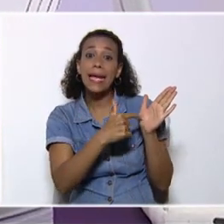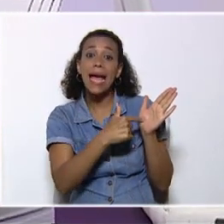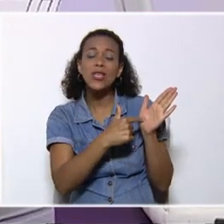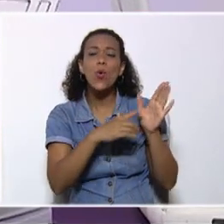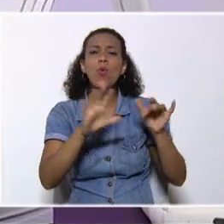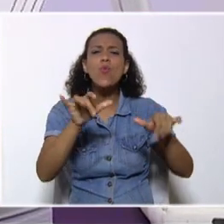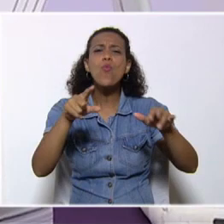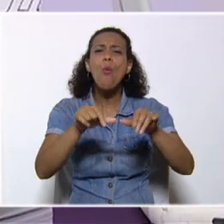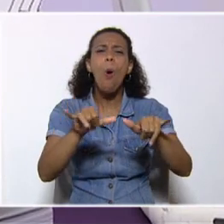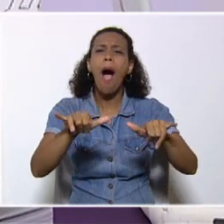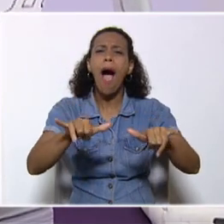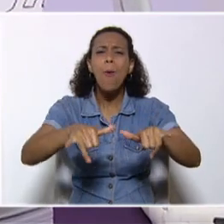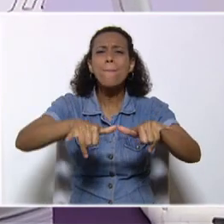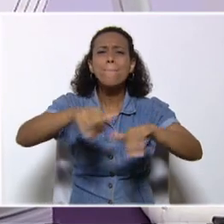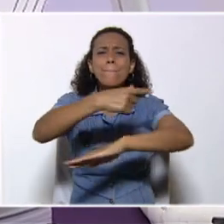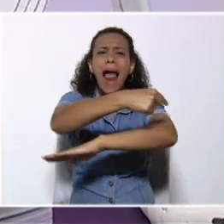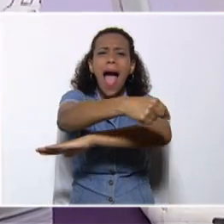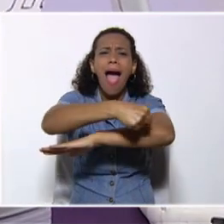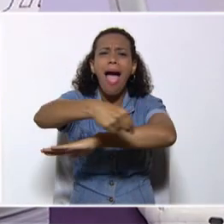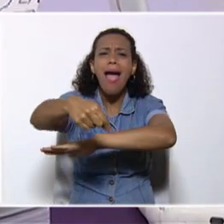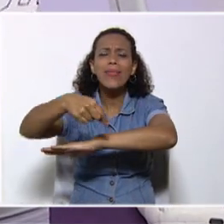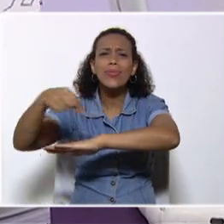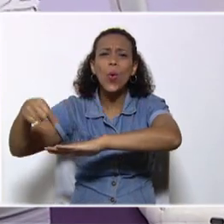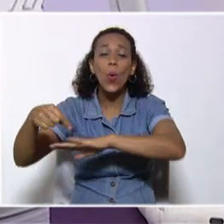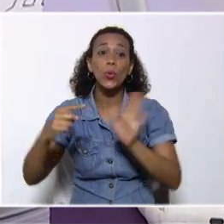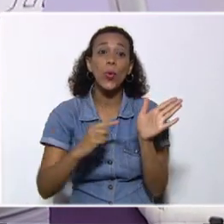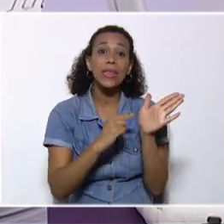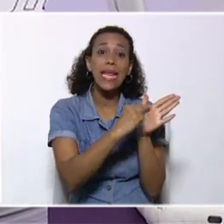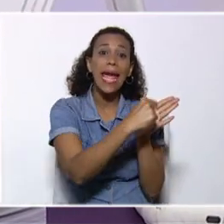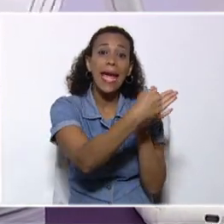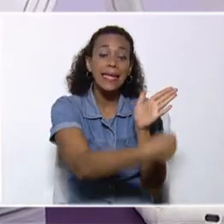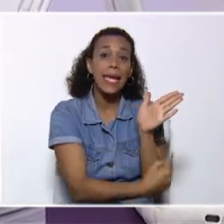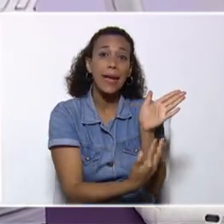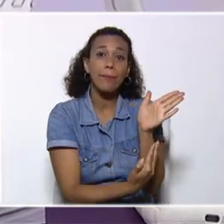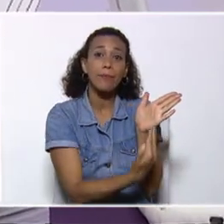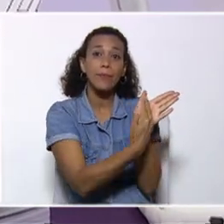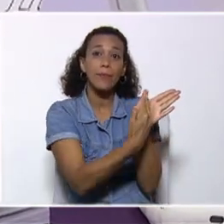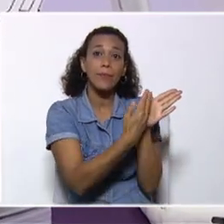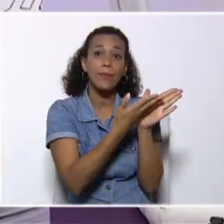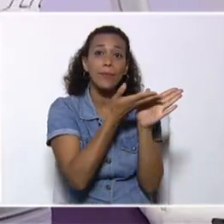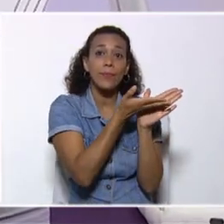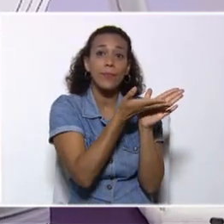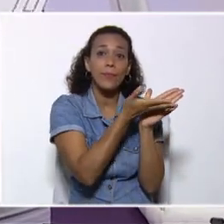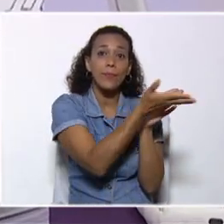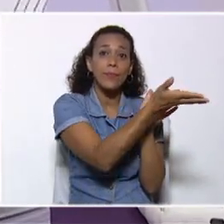a un plano. Allí, bueno, nos dan una serie de indicaciones de cómo llegar a